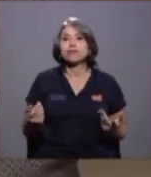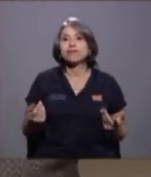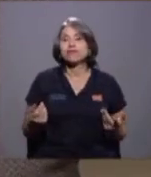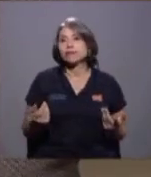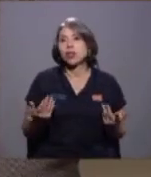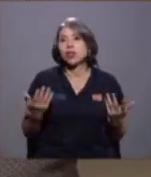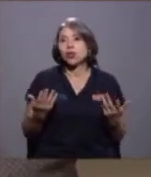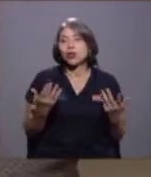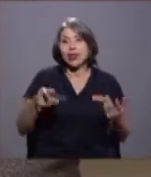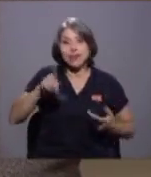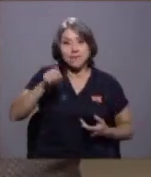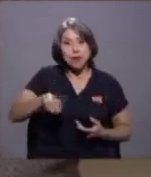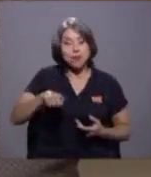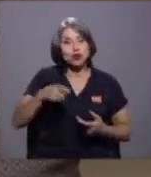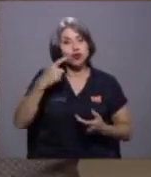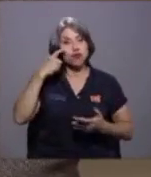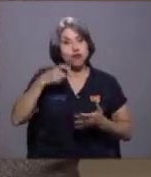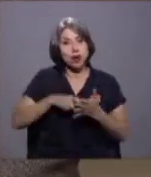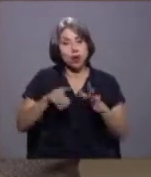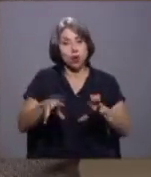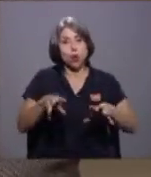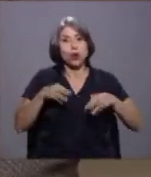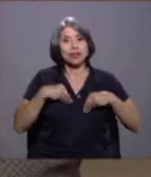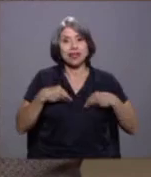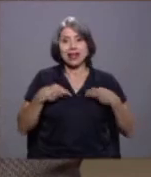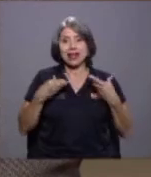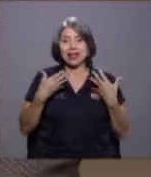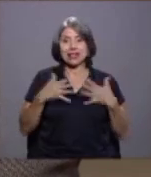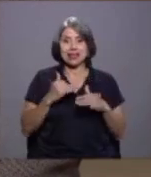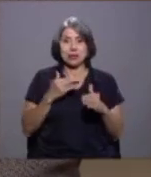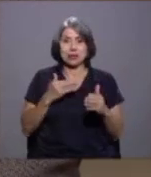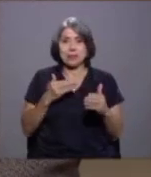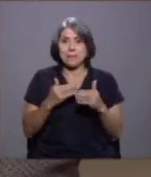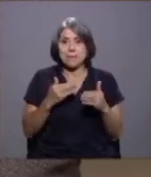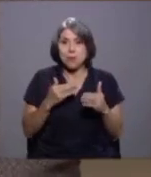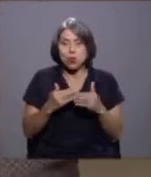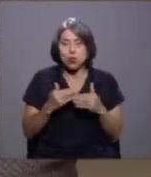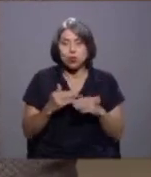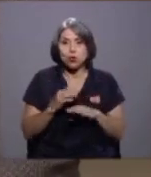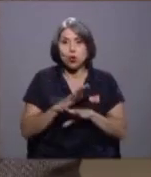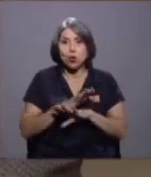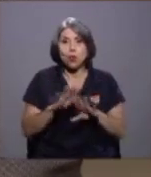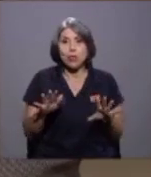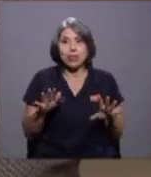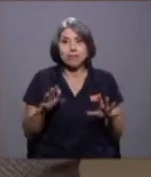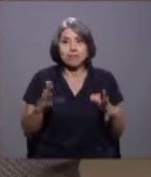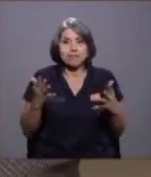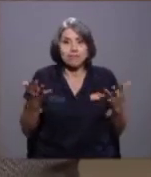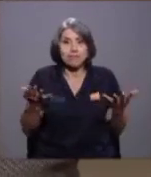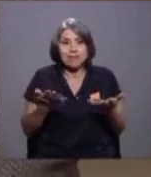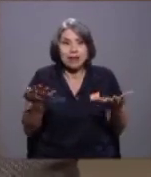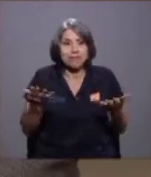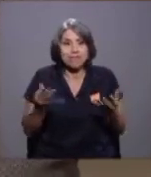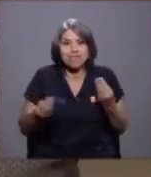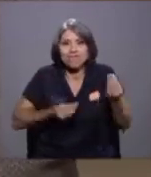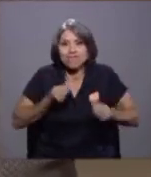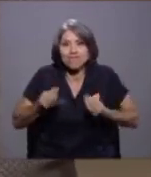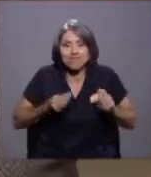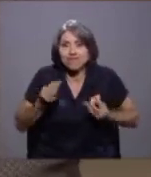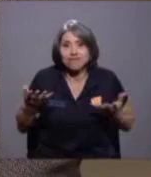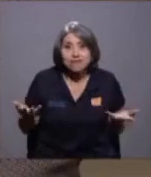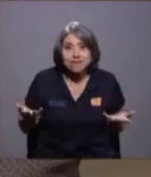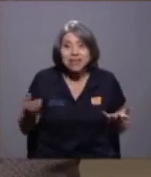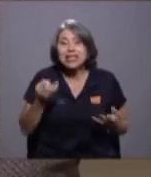vamos a tener que reconocer que estamos a punto de caer en un precipicio o de darnos contra un paredón, y que si